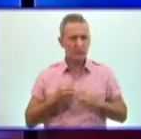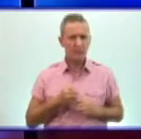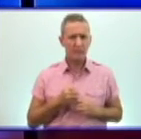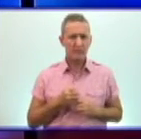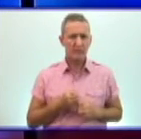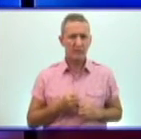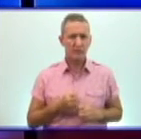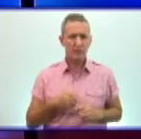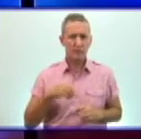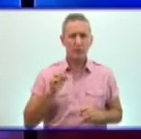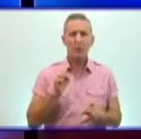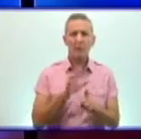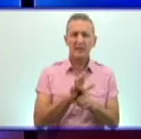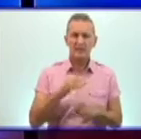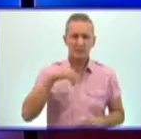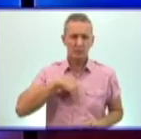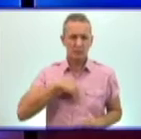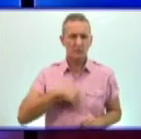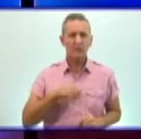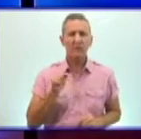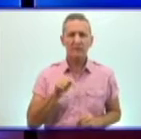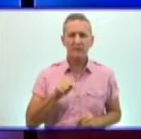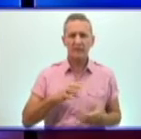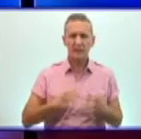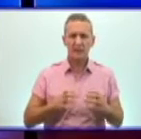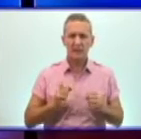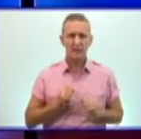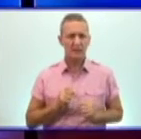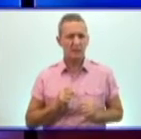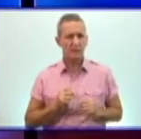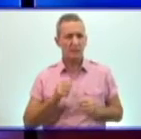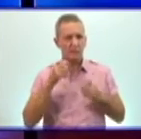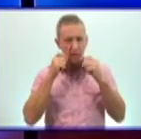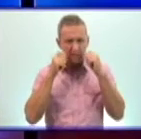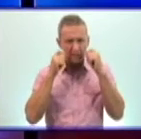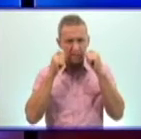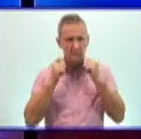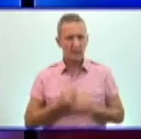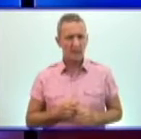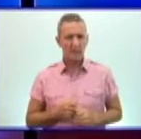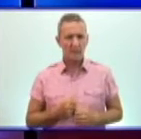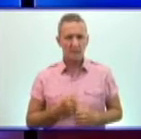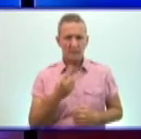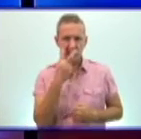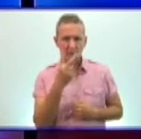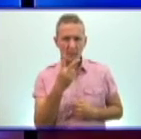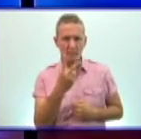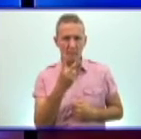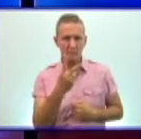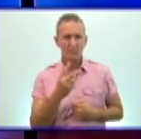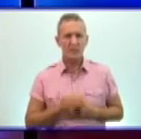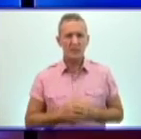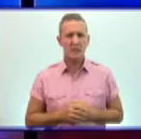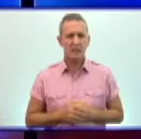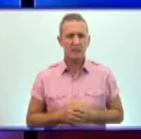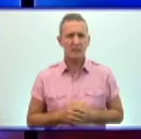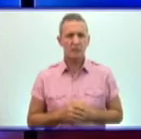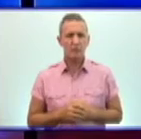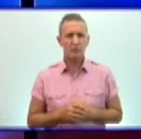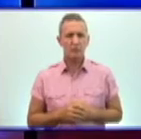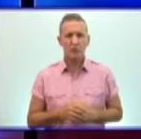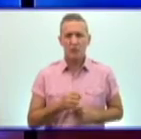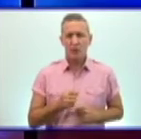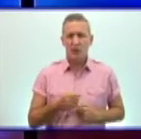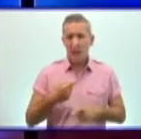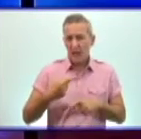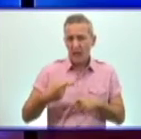de Maceo ante los americanos. Y esa es la actitud de Maceo ante una potencia al cual él dice le es